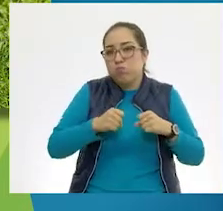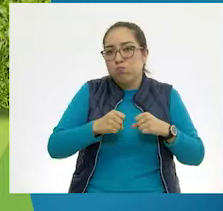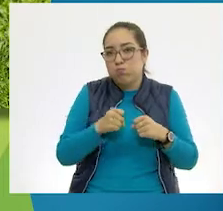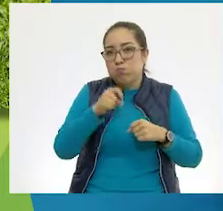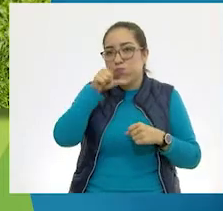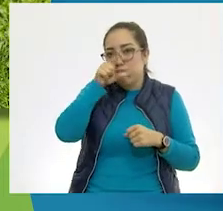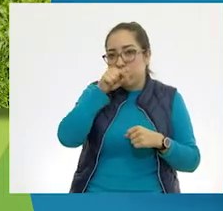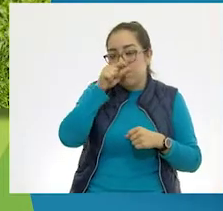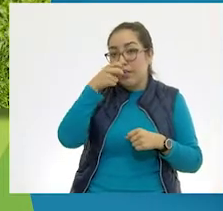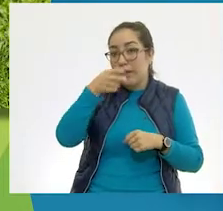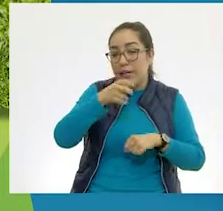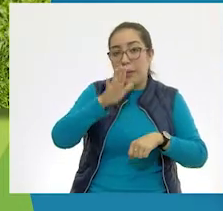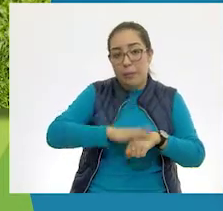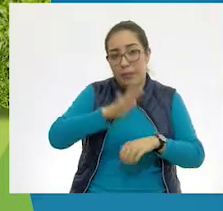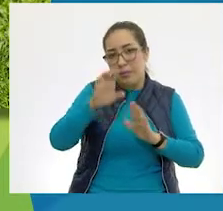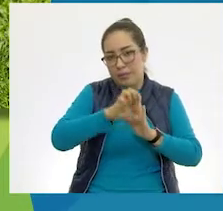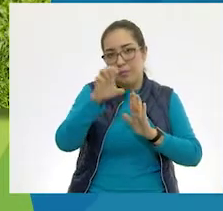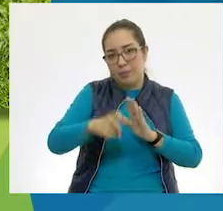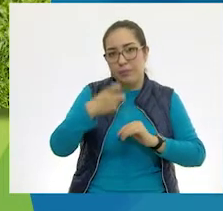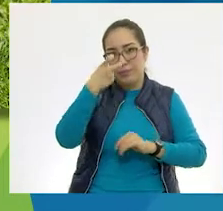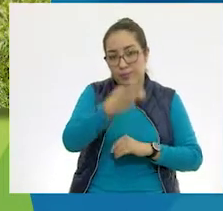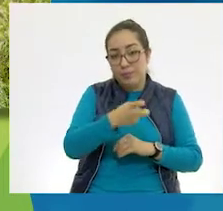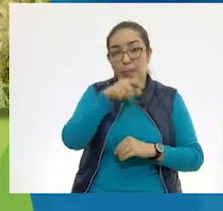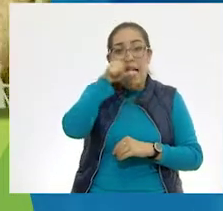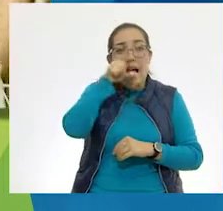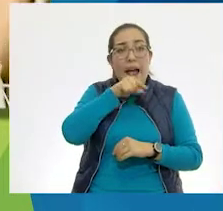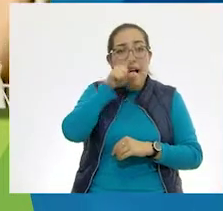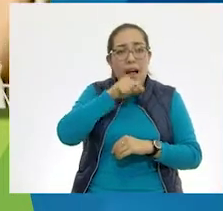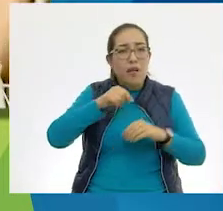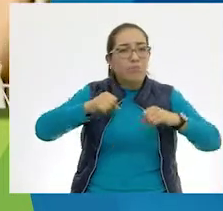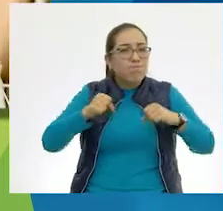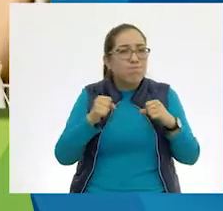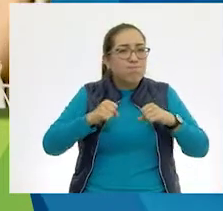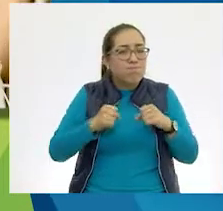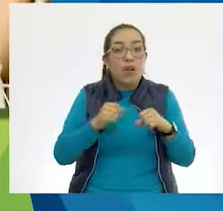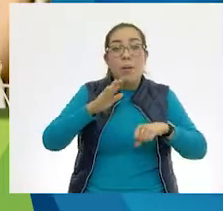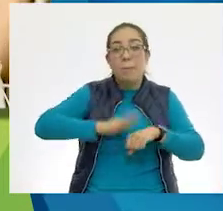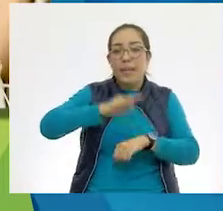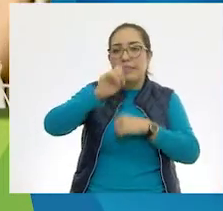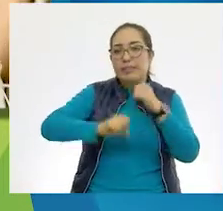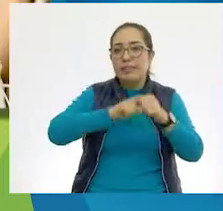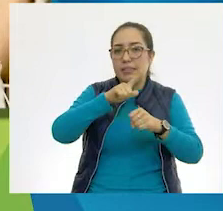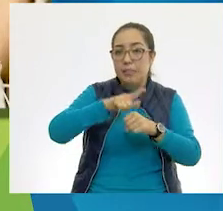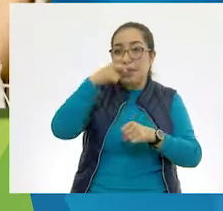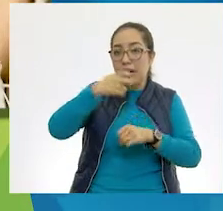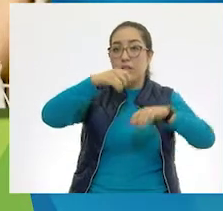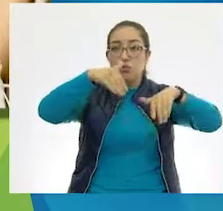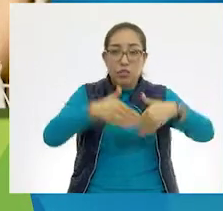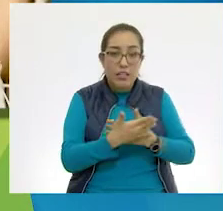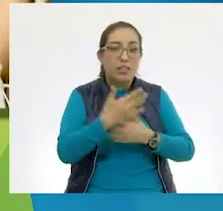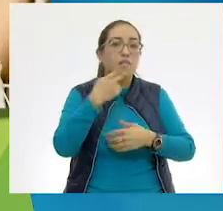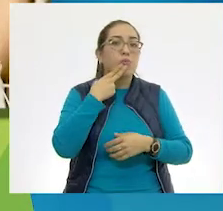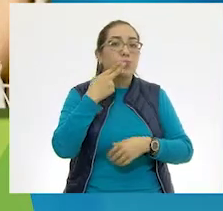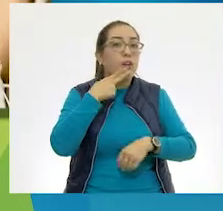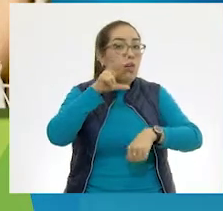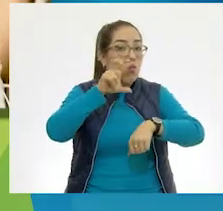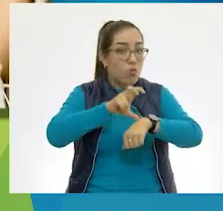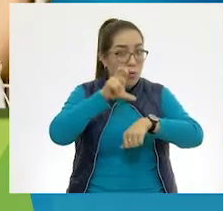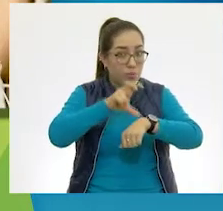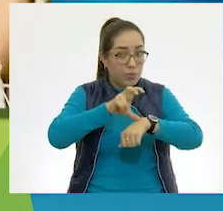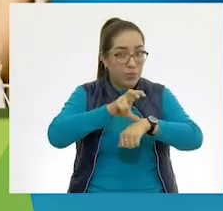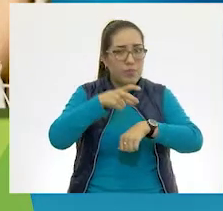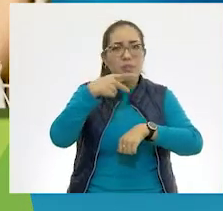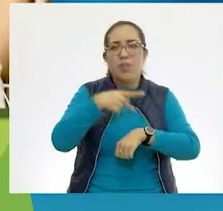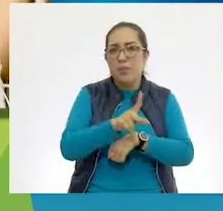De hecho, las aves representan el ejemplo más claro de los animales que nacen de huevo, aunque por supuesto